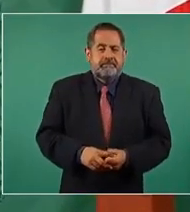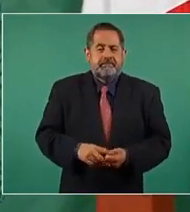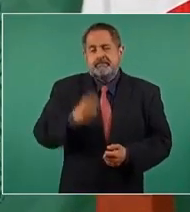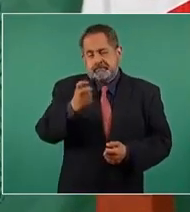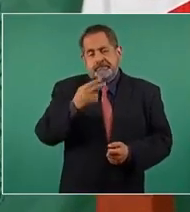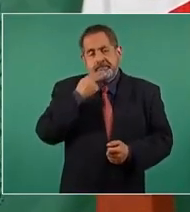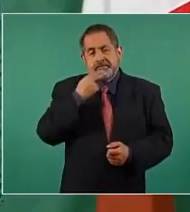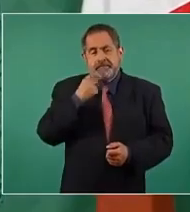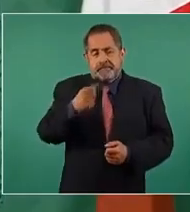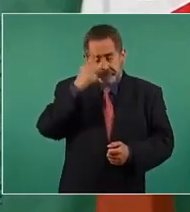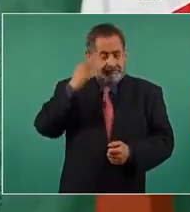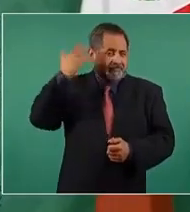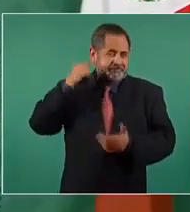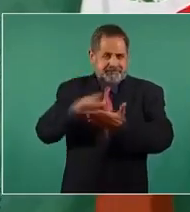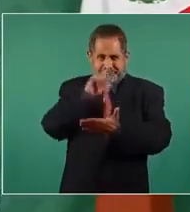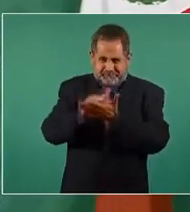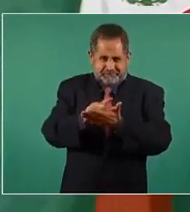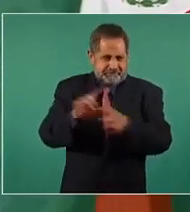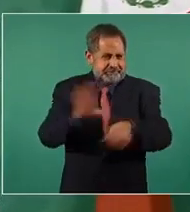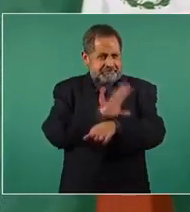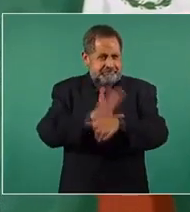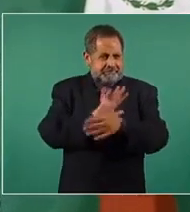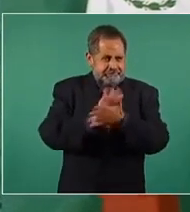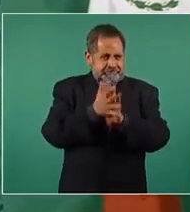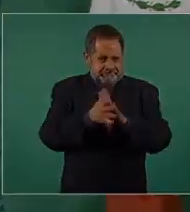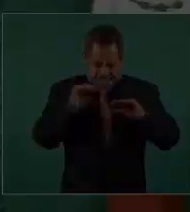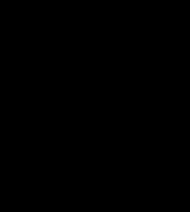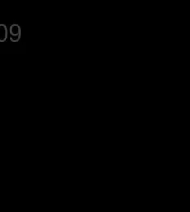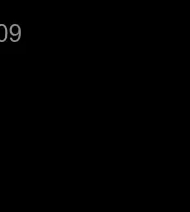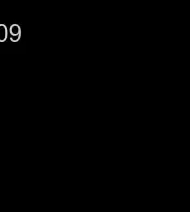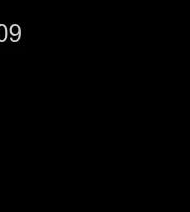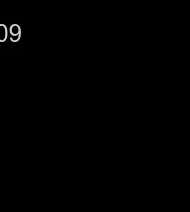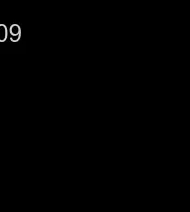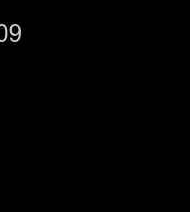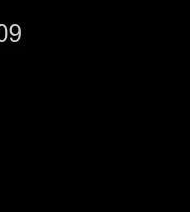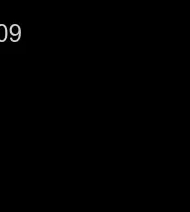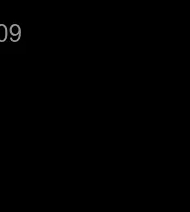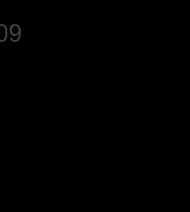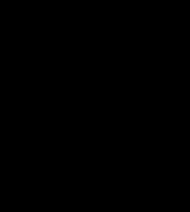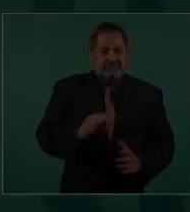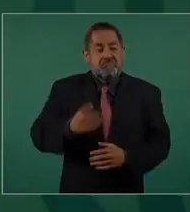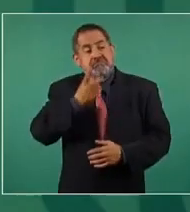para eso fue la llamada reforma energética. Entregaron